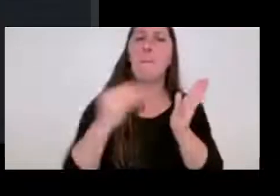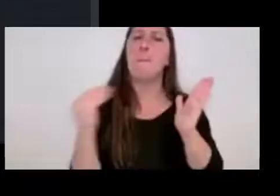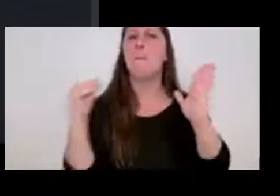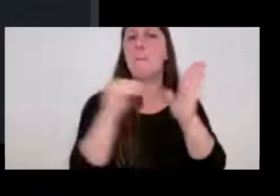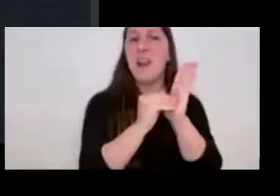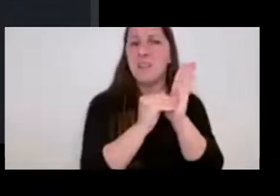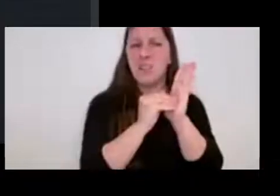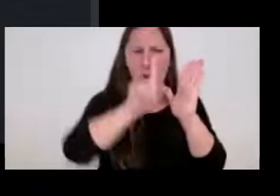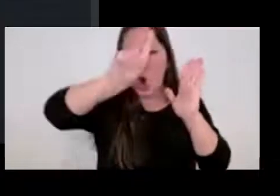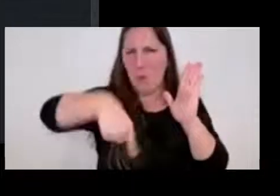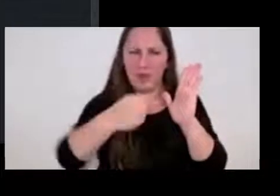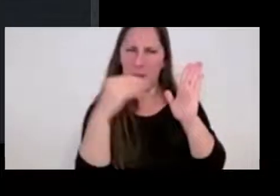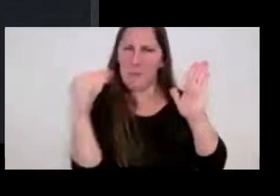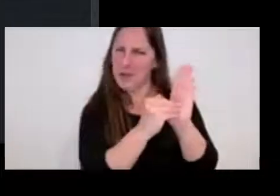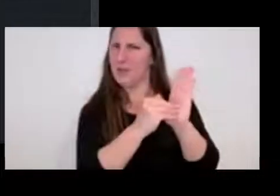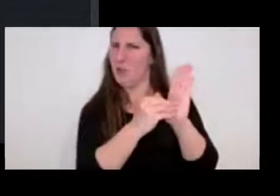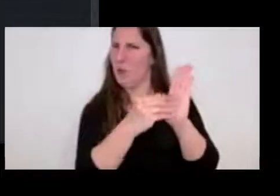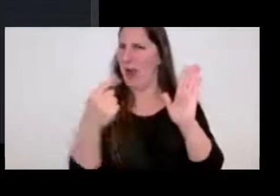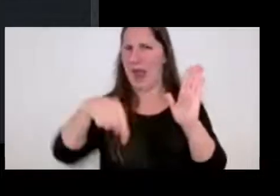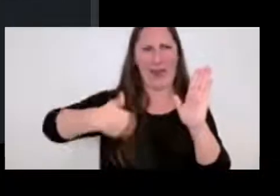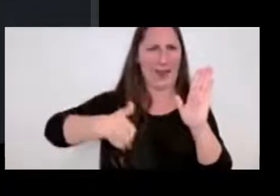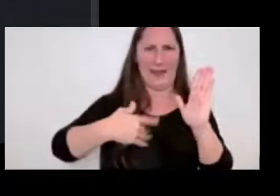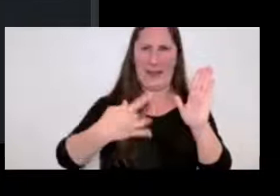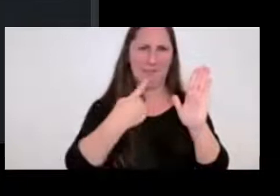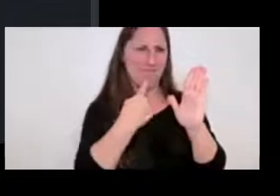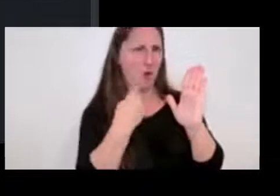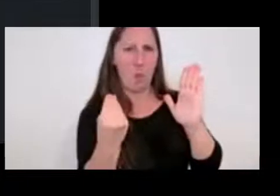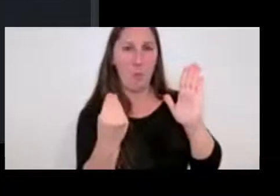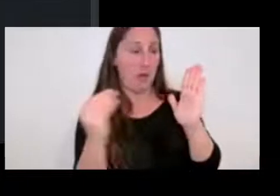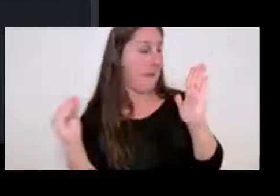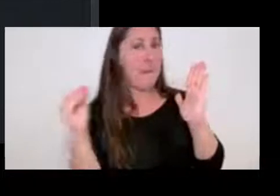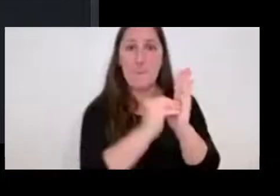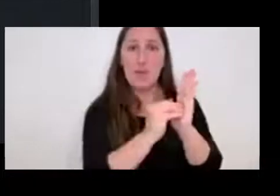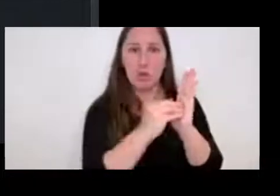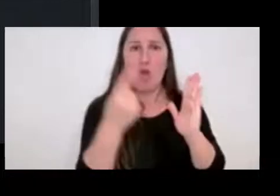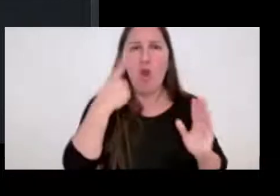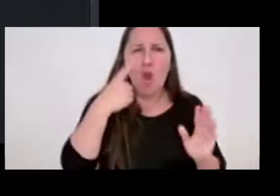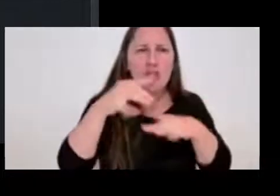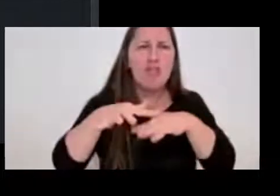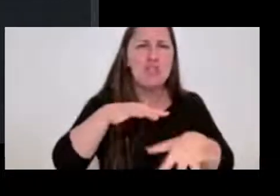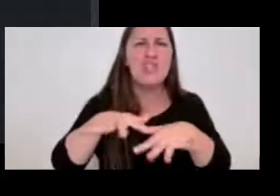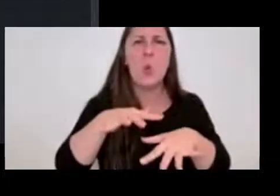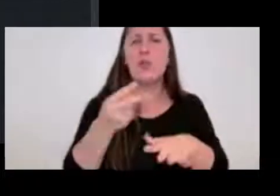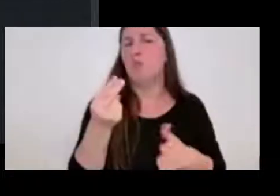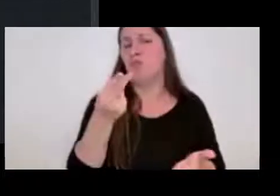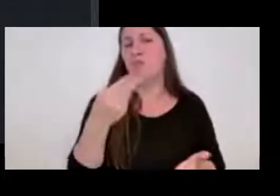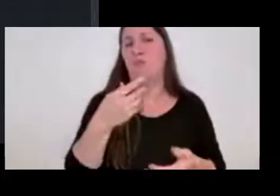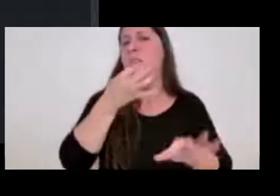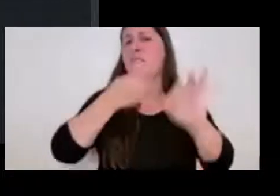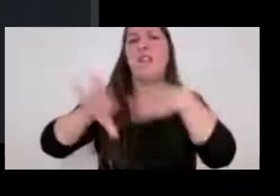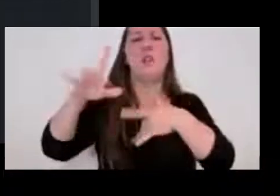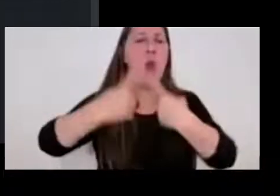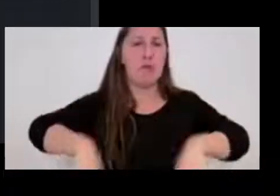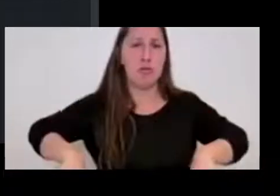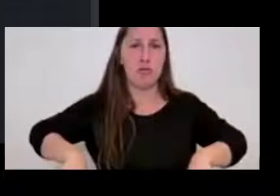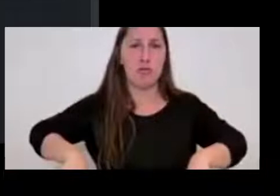se forma en este país. Y en ese precio, yo tengo casos, yo no sé un servicio, una venta de un bien, muchas veces nadie sabe